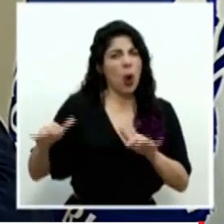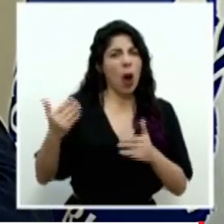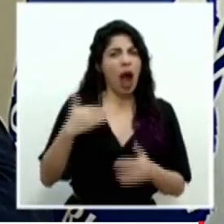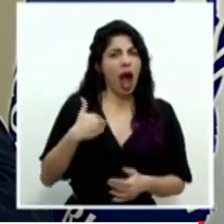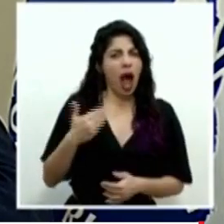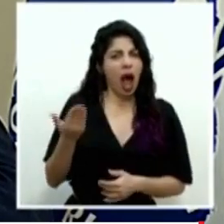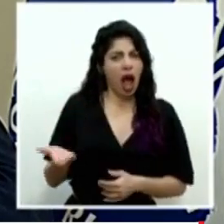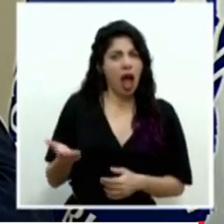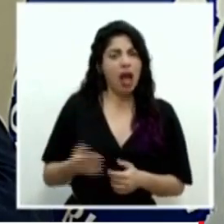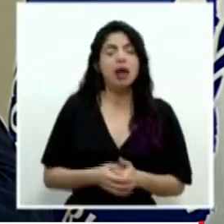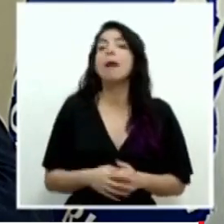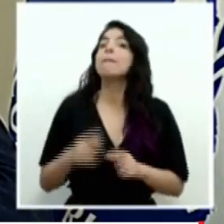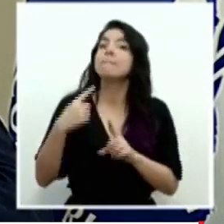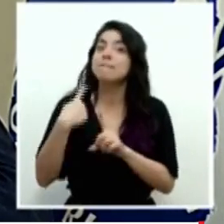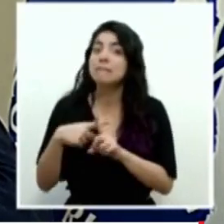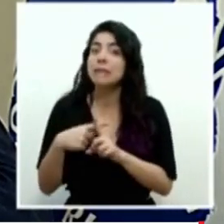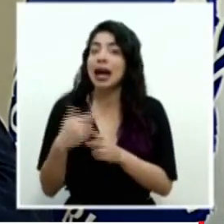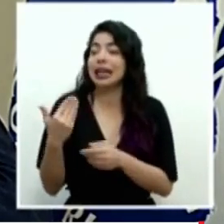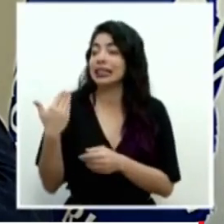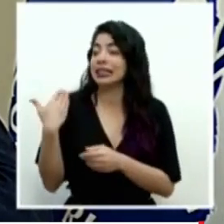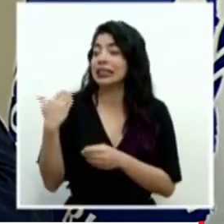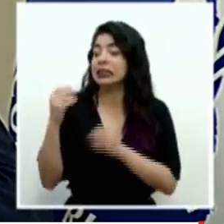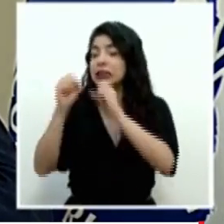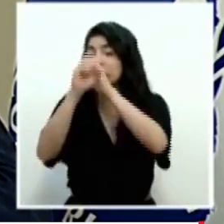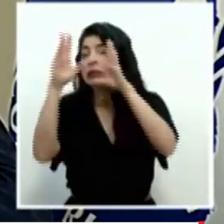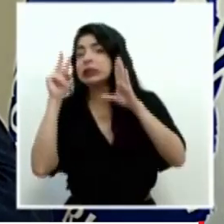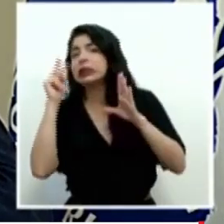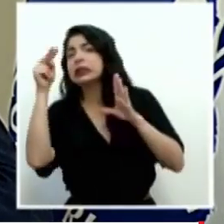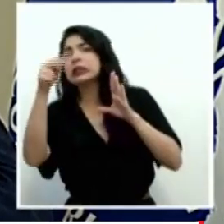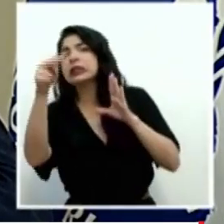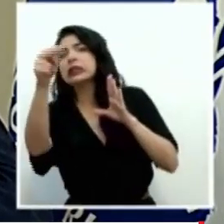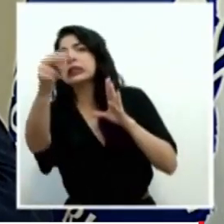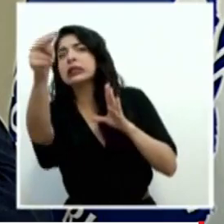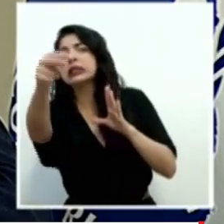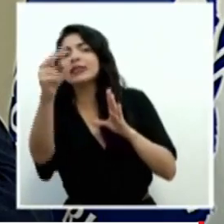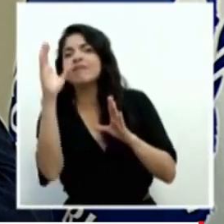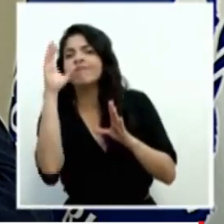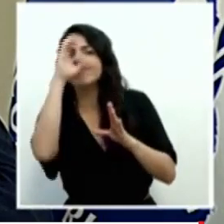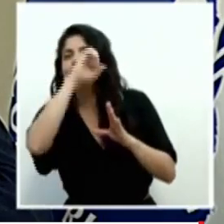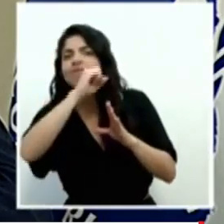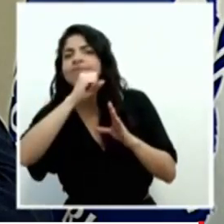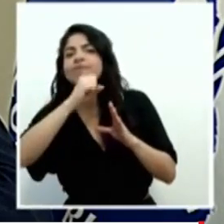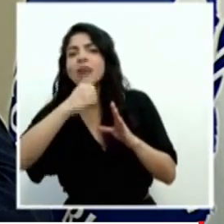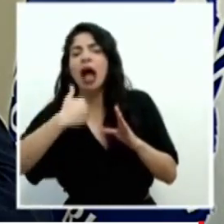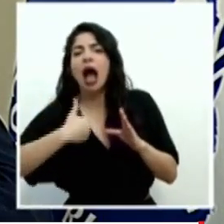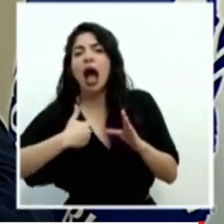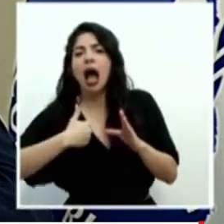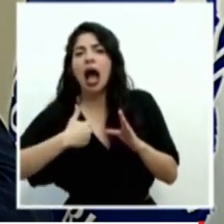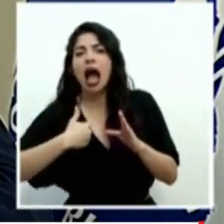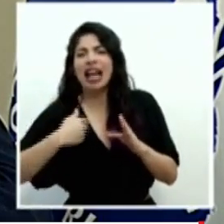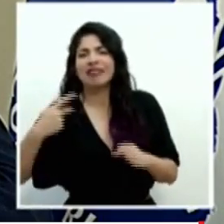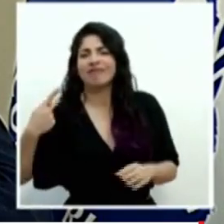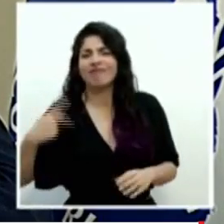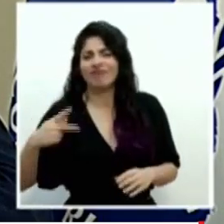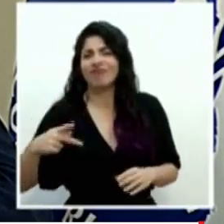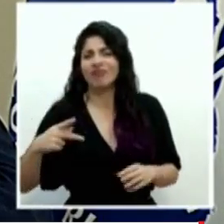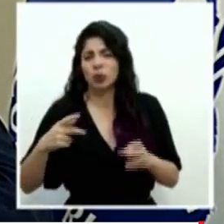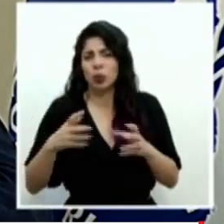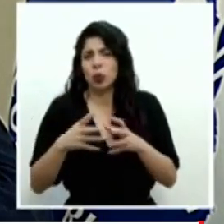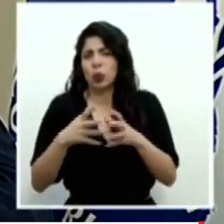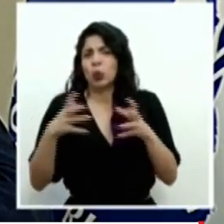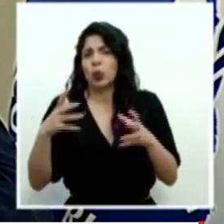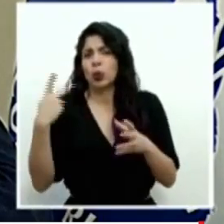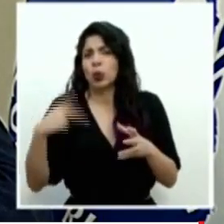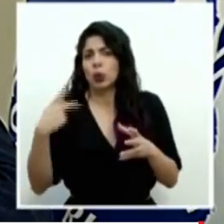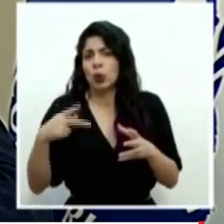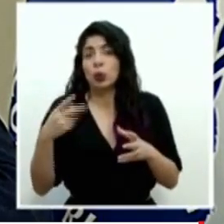en estos momentos y de acuerdo a las últimas proyecciones en donde se evidencia que existe un riesgo muy importante de